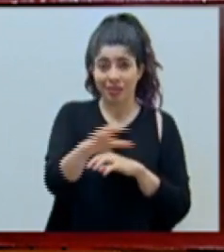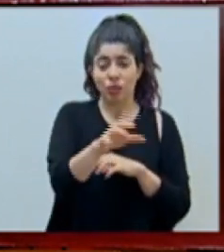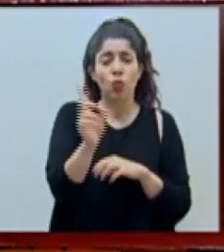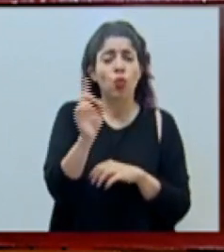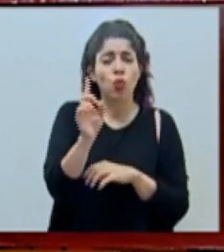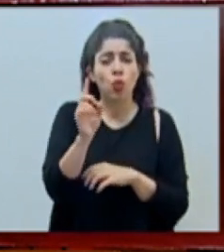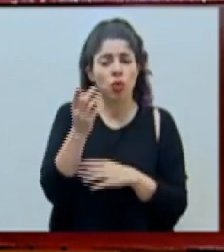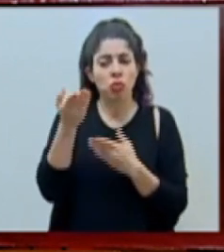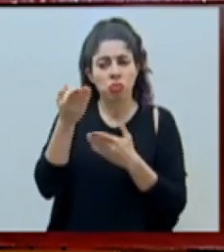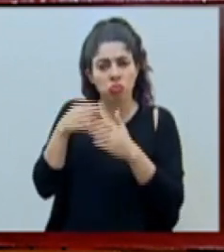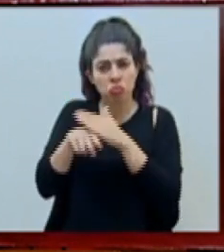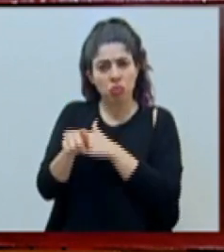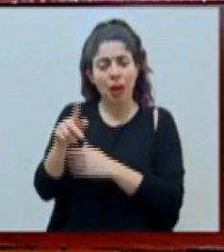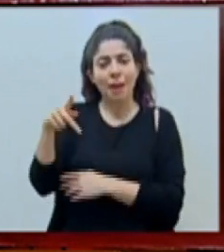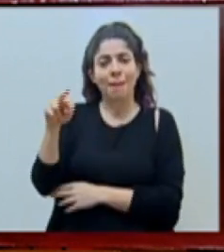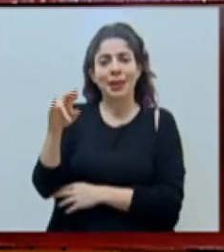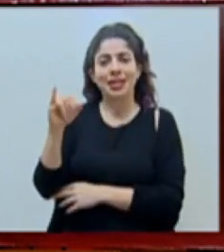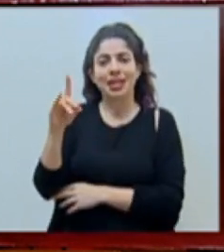puede visitar el sitio